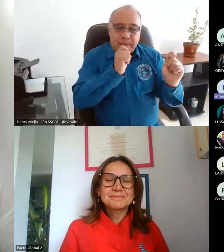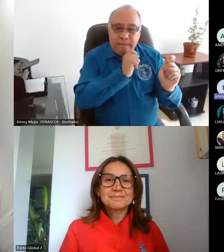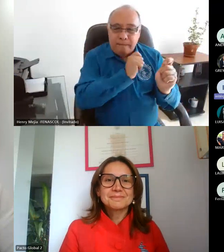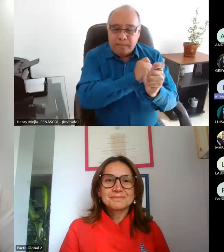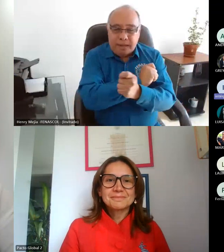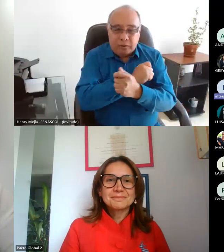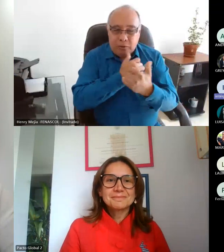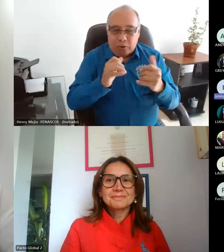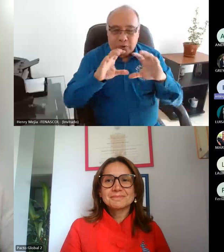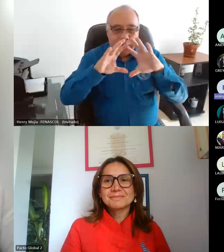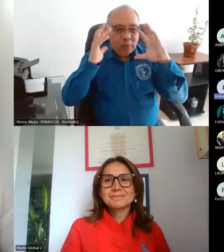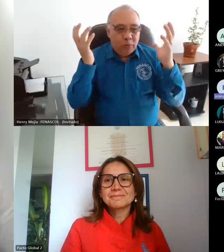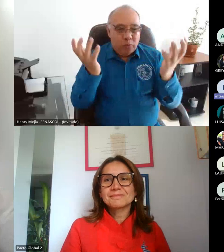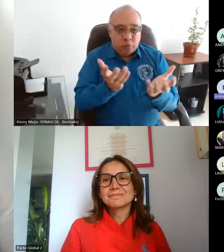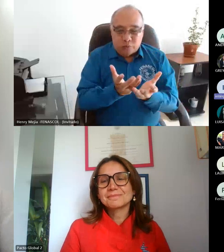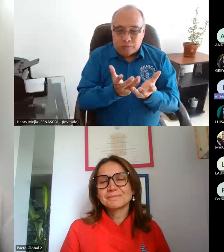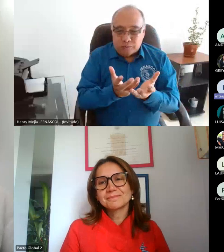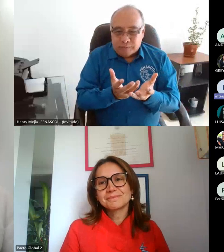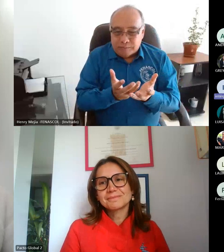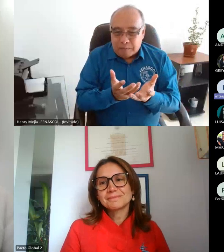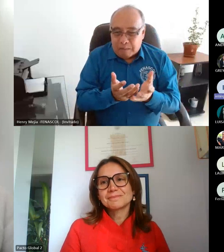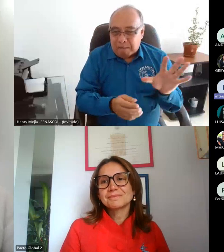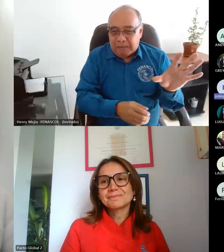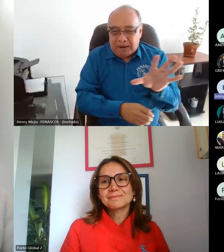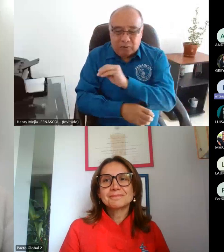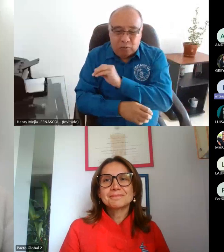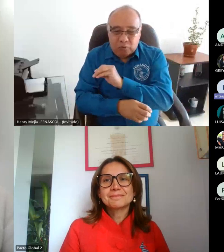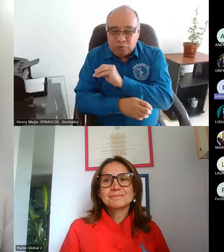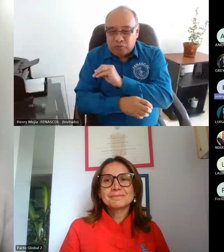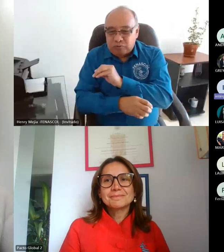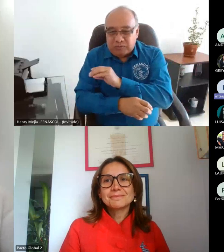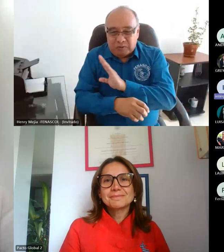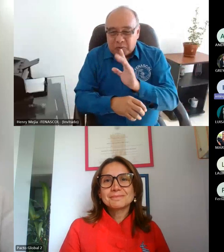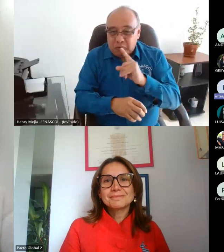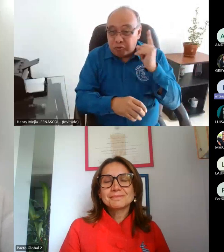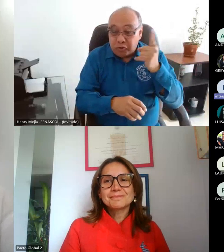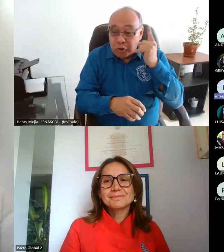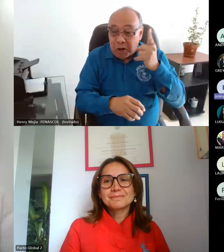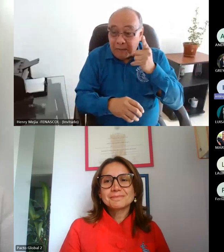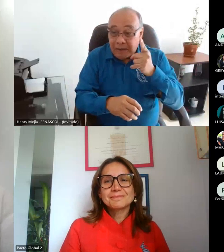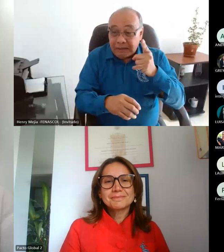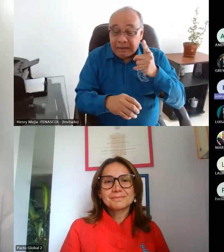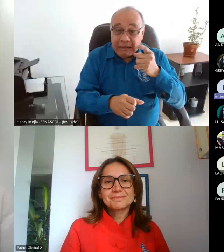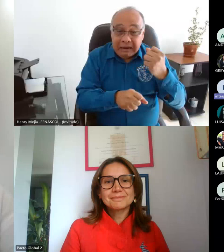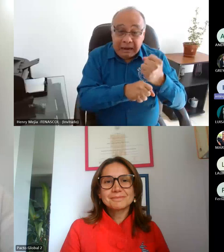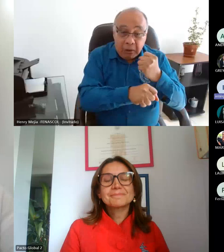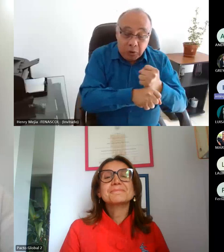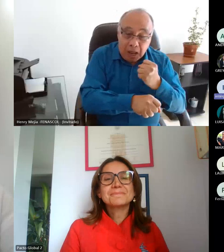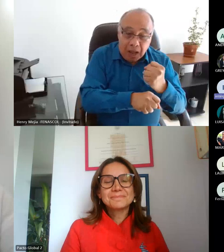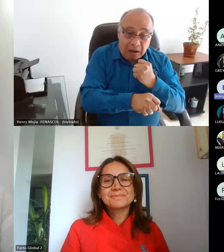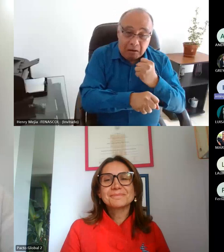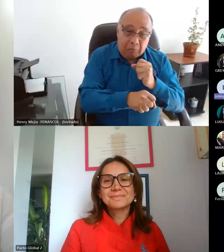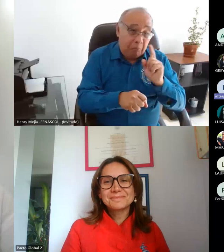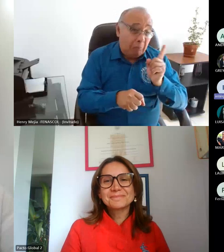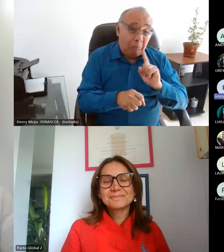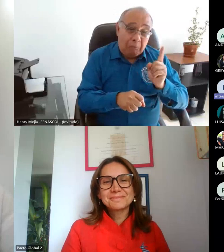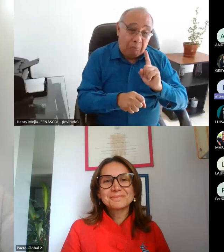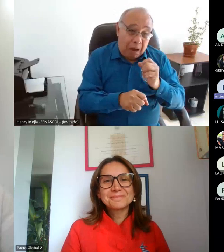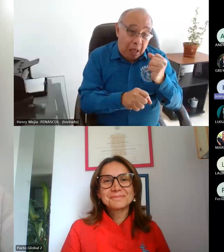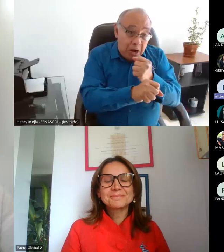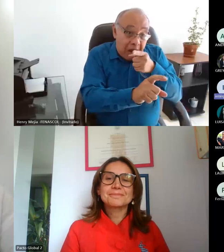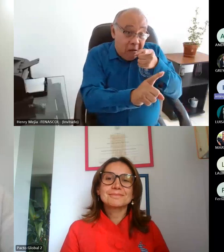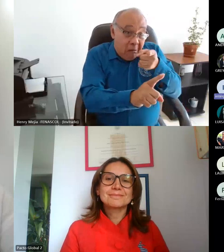tecnología ha cambiado el mundo sí para todos no solamente